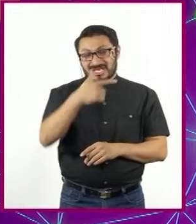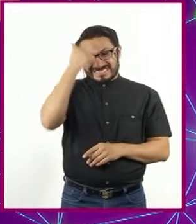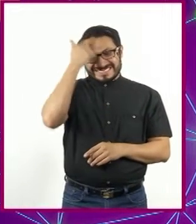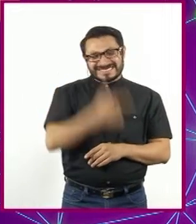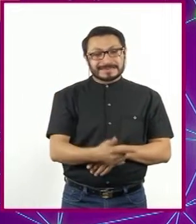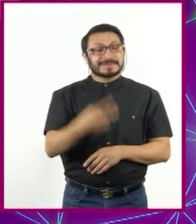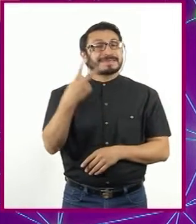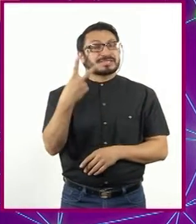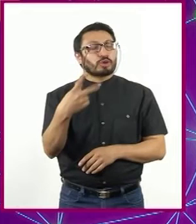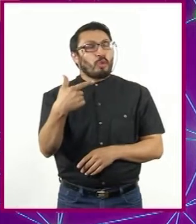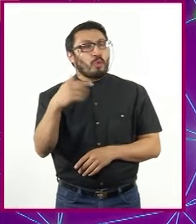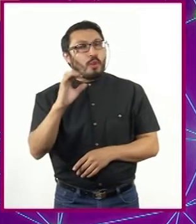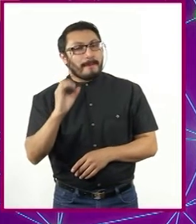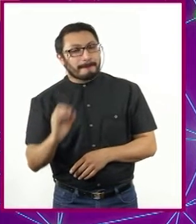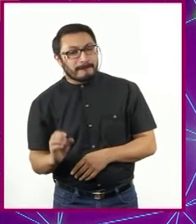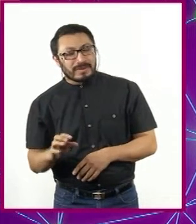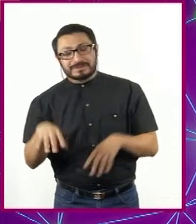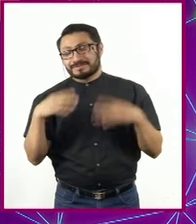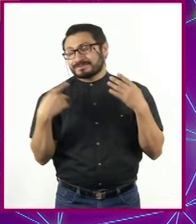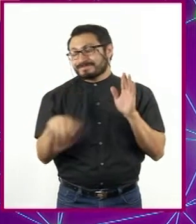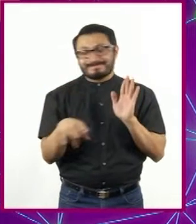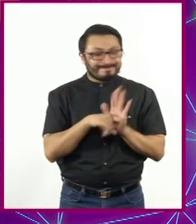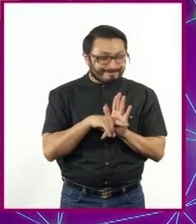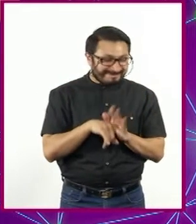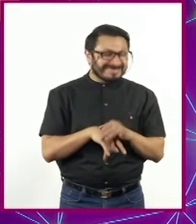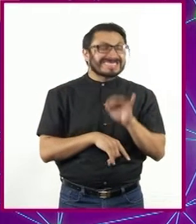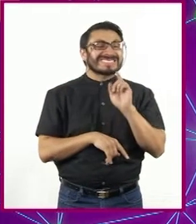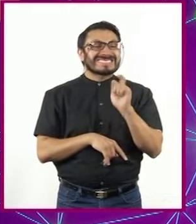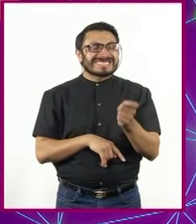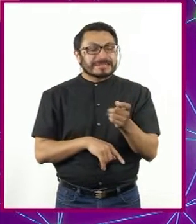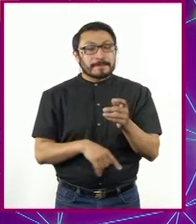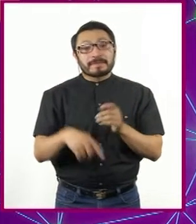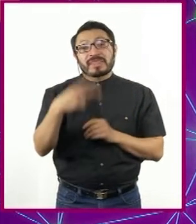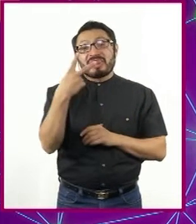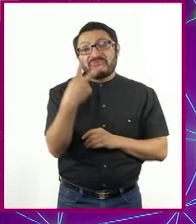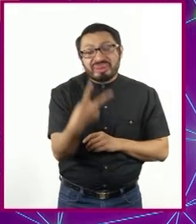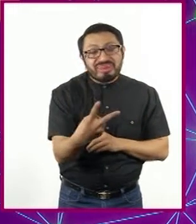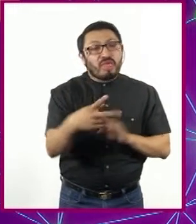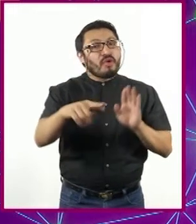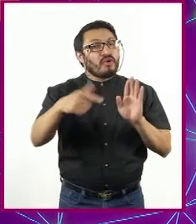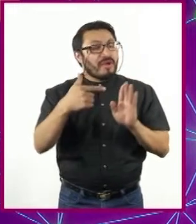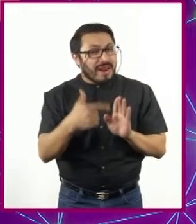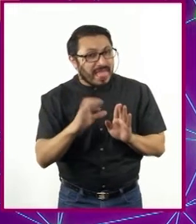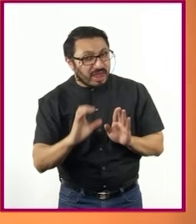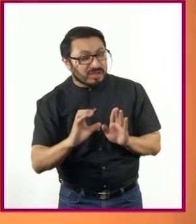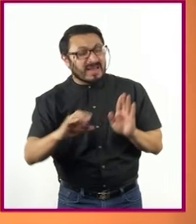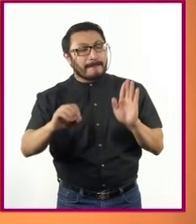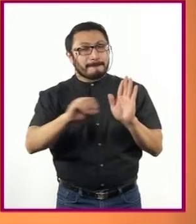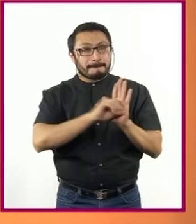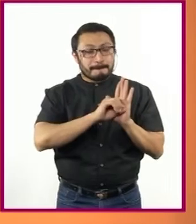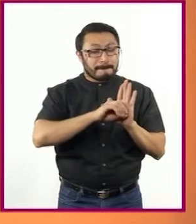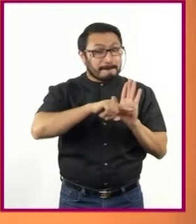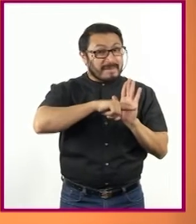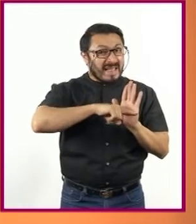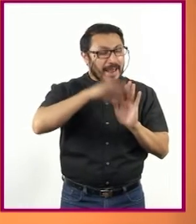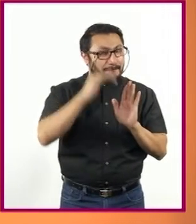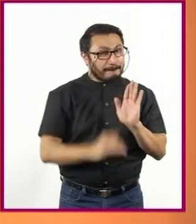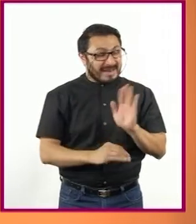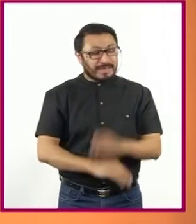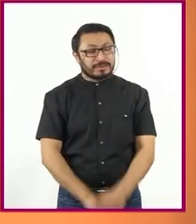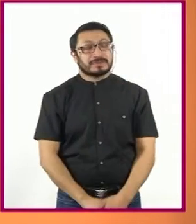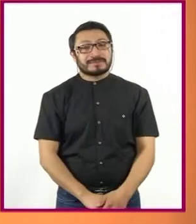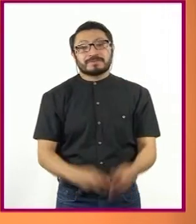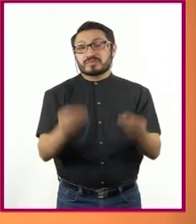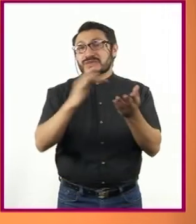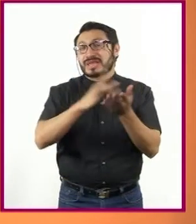medianoche era de 2 grados Celsius negativos, es decir, 2 grados bajo cero. Muchas gracias, profesor.